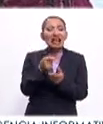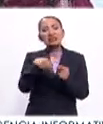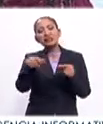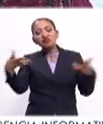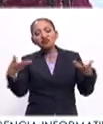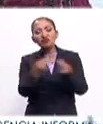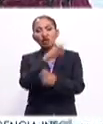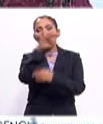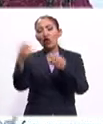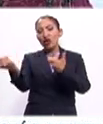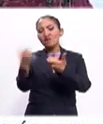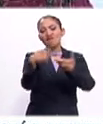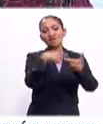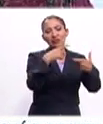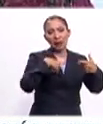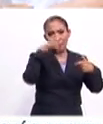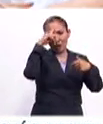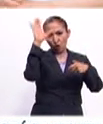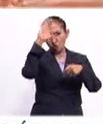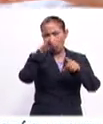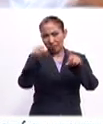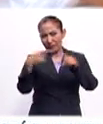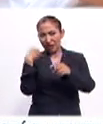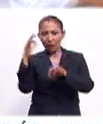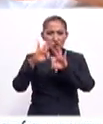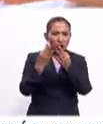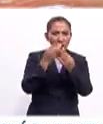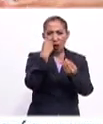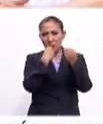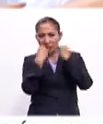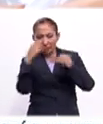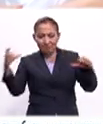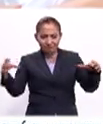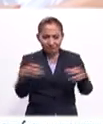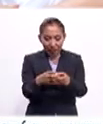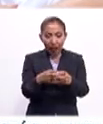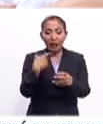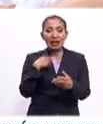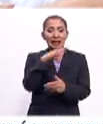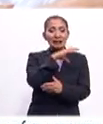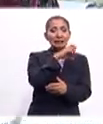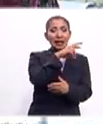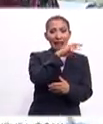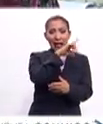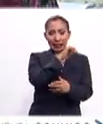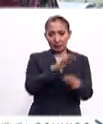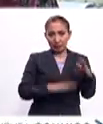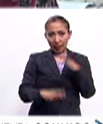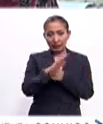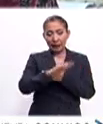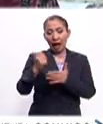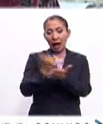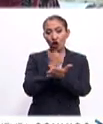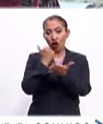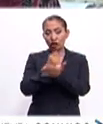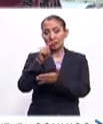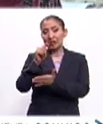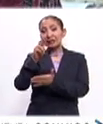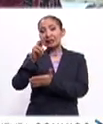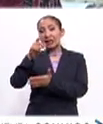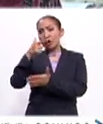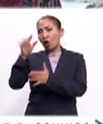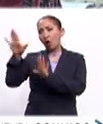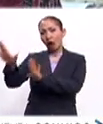la suma de todas las cocinas del país. Los otros cereales básicos de la humanidad, arroz y trigo,